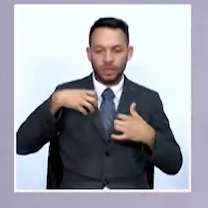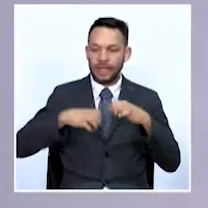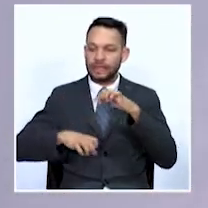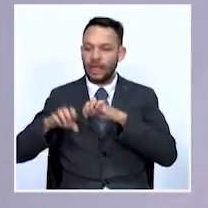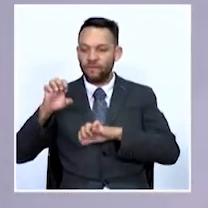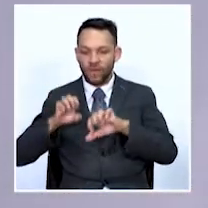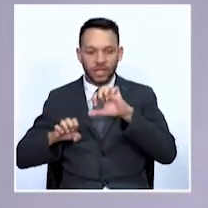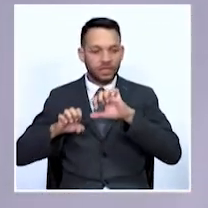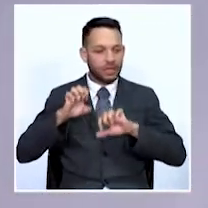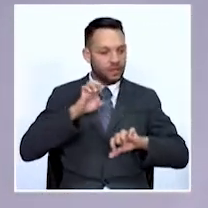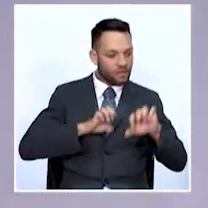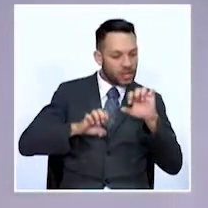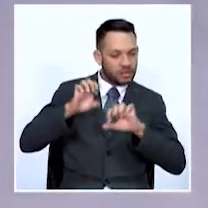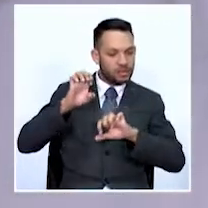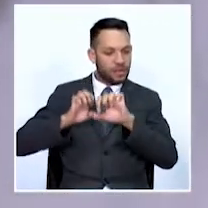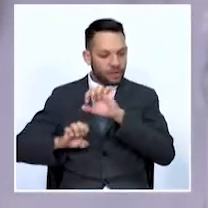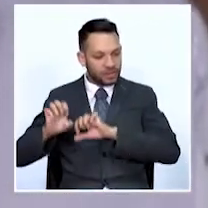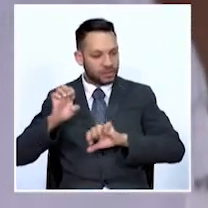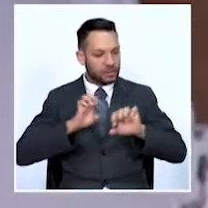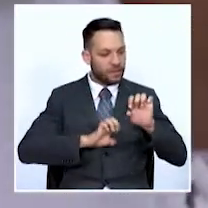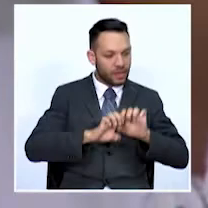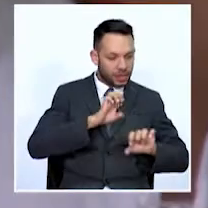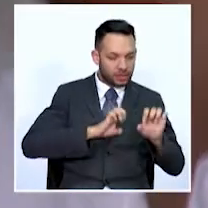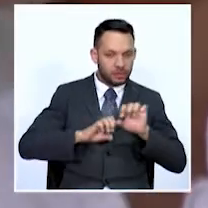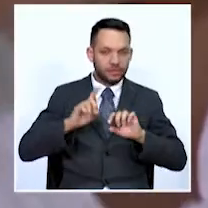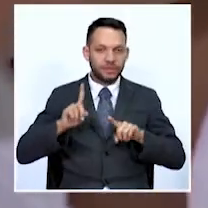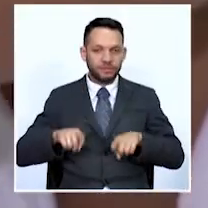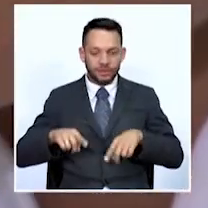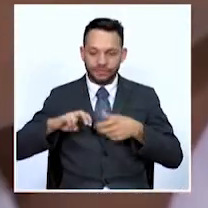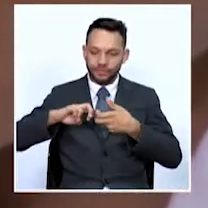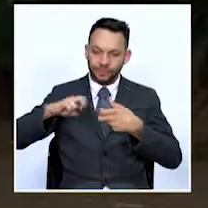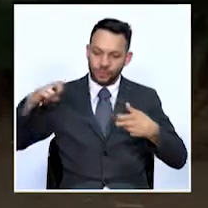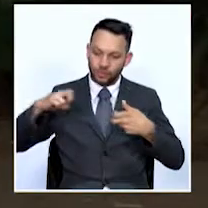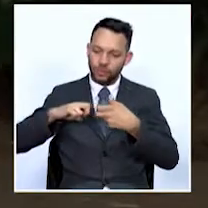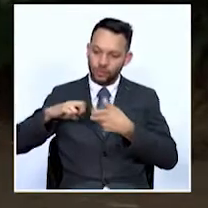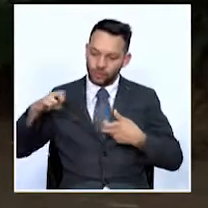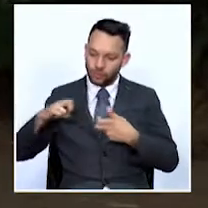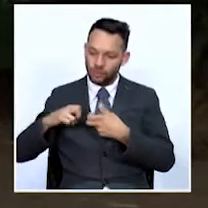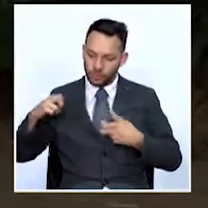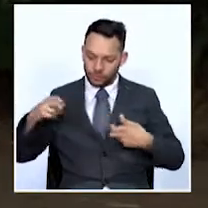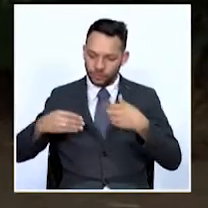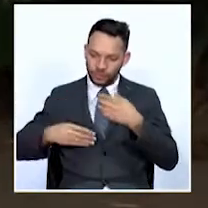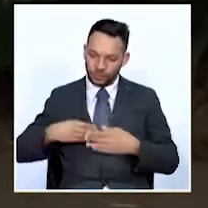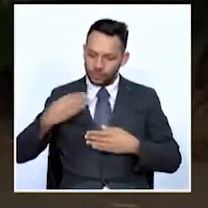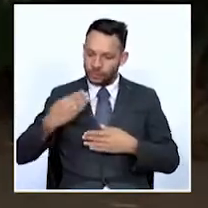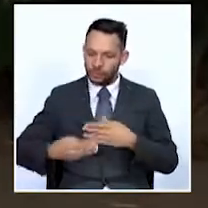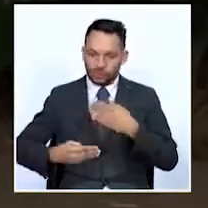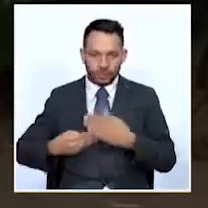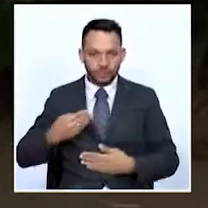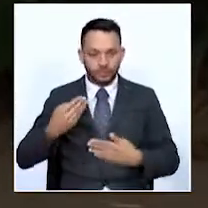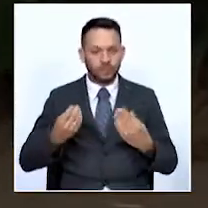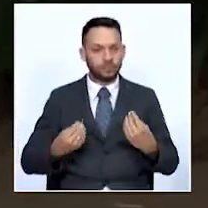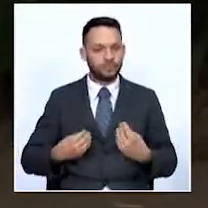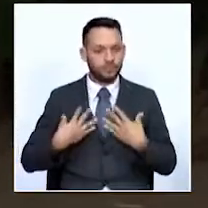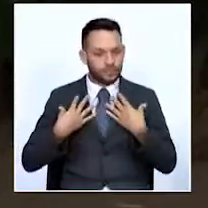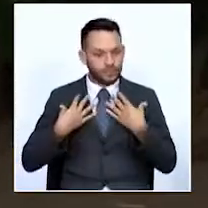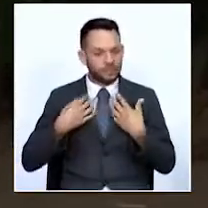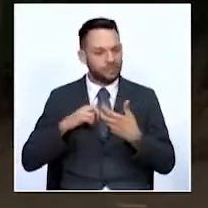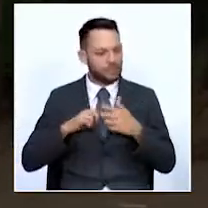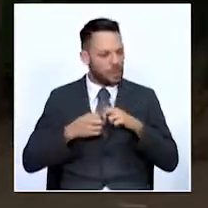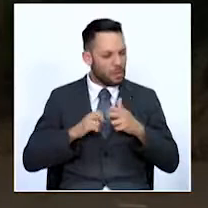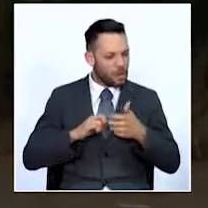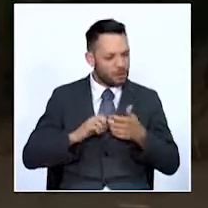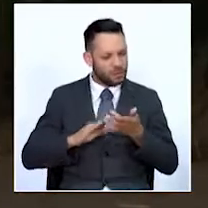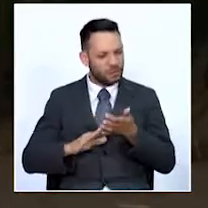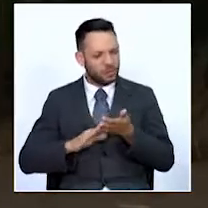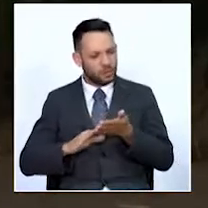está atacando mis tejidos y me está deformando las articulaciones. Y puedo hacer estudios para lupus, para fibromialgia. En